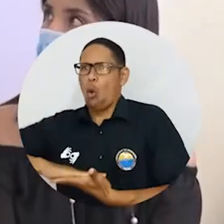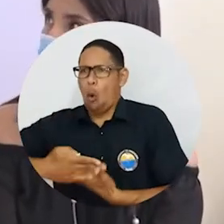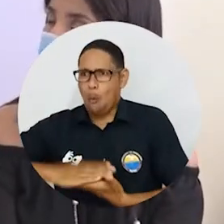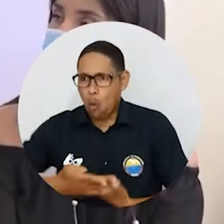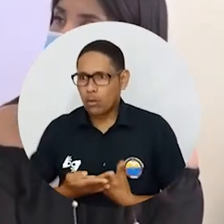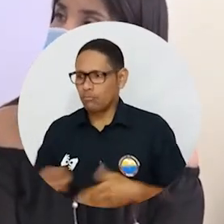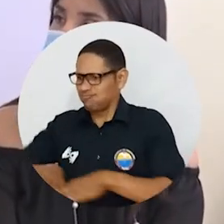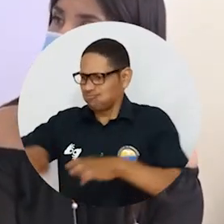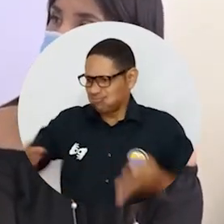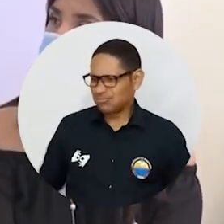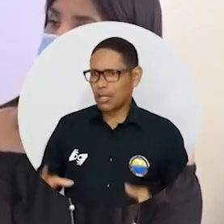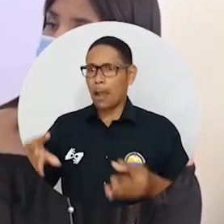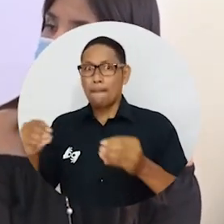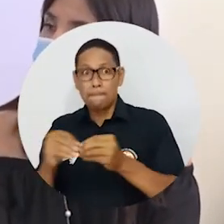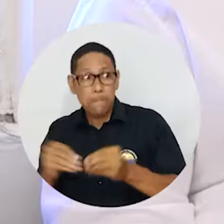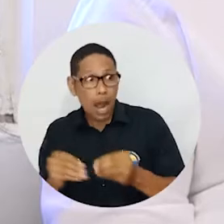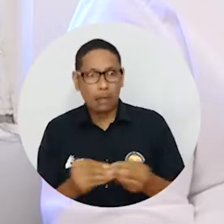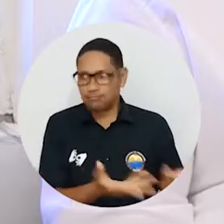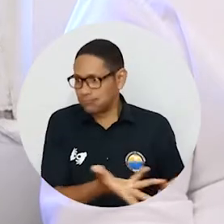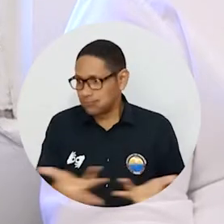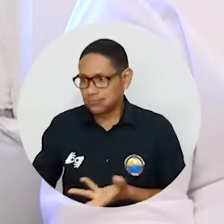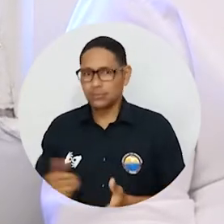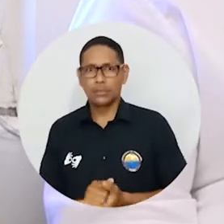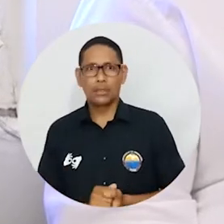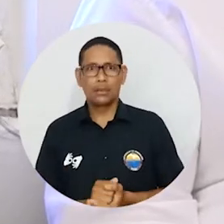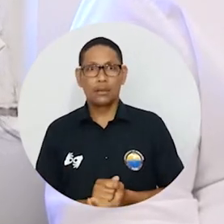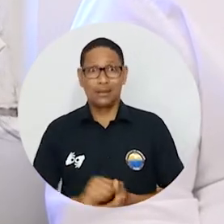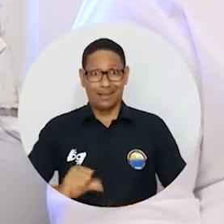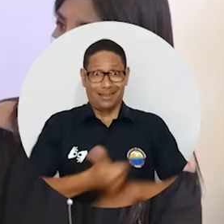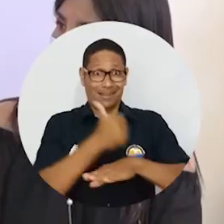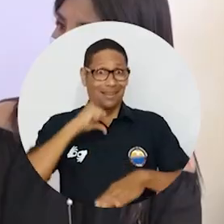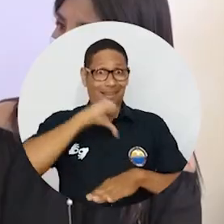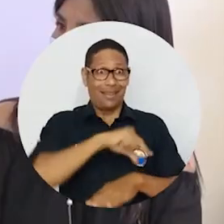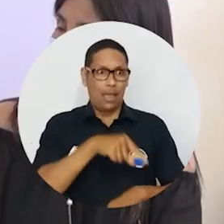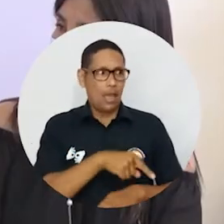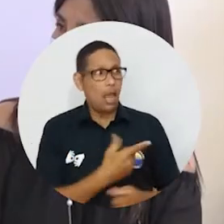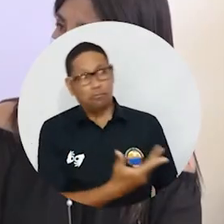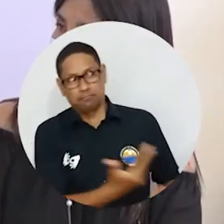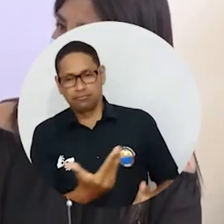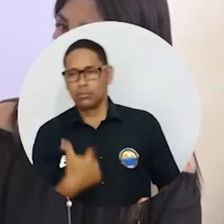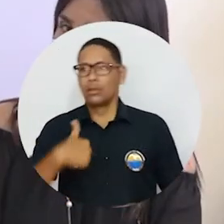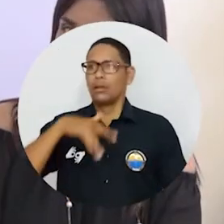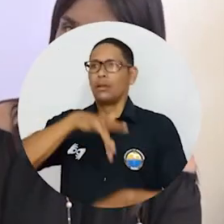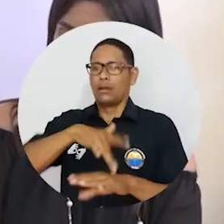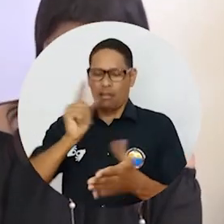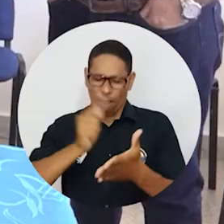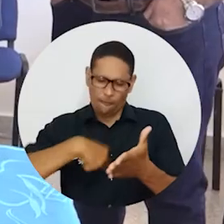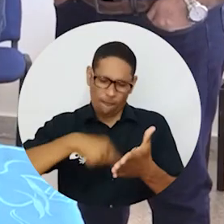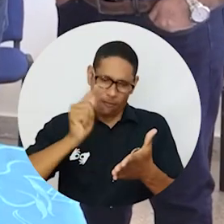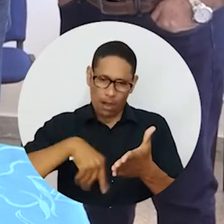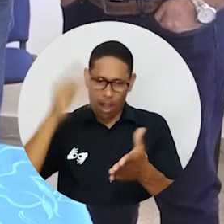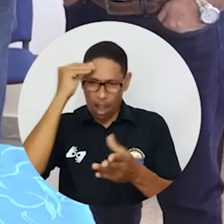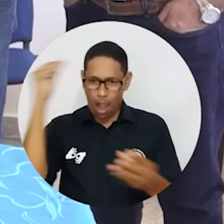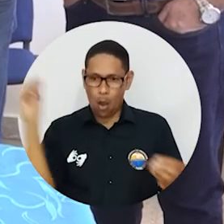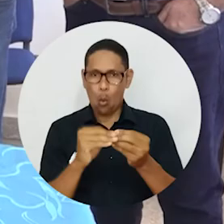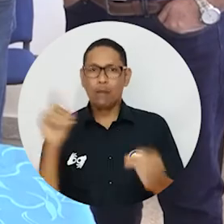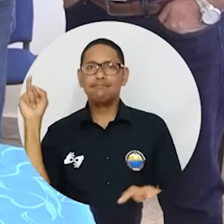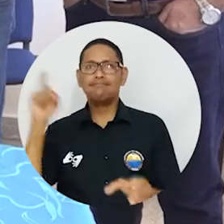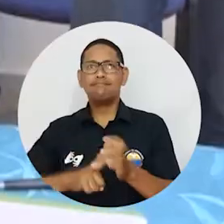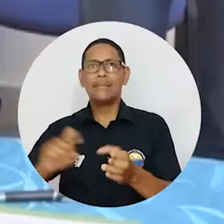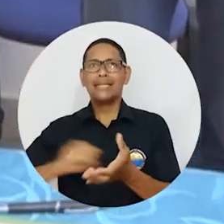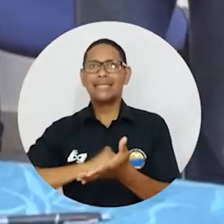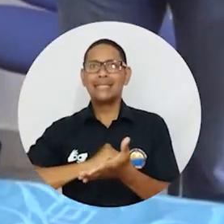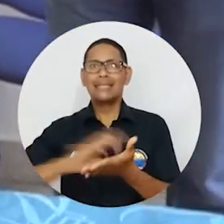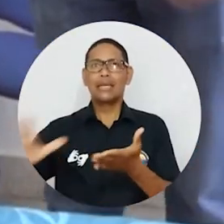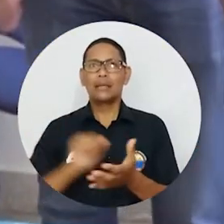los computadores. Y manda los contenidos a través de eso. Durante el espacio donde el rector Vera estuvo como invitado, se firmó el acuerdo para garantizar la